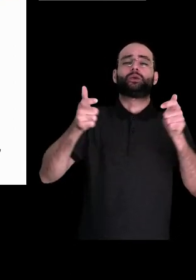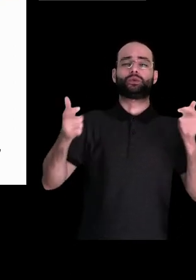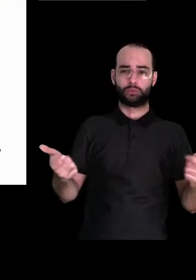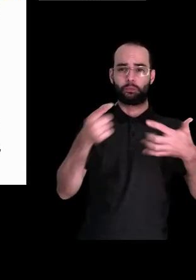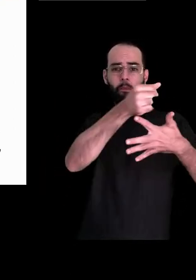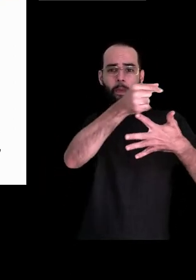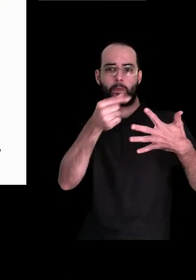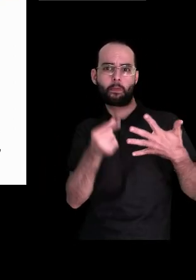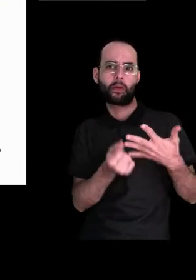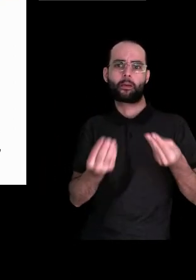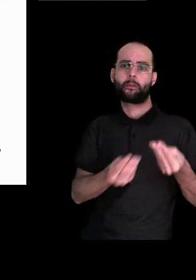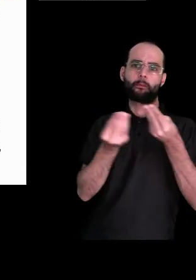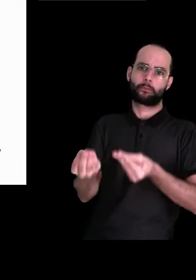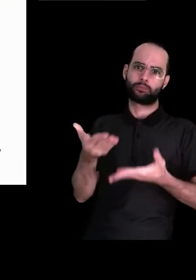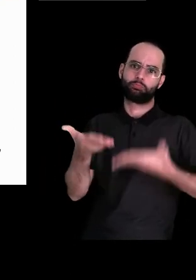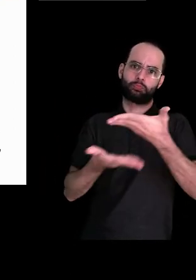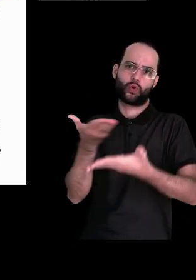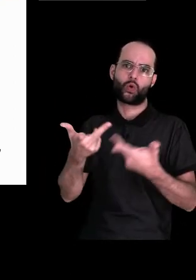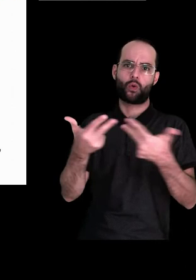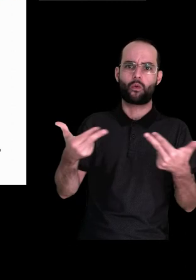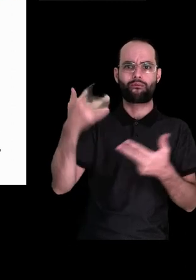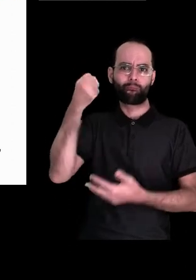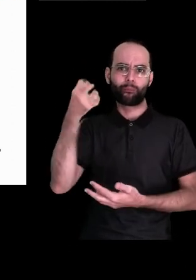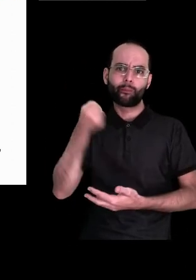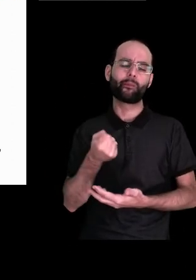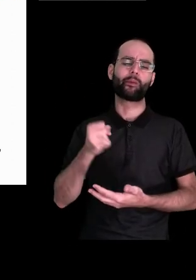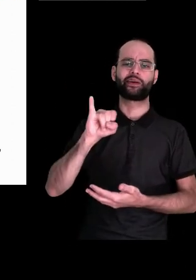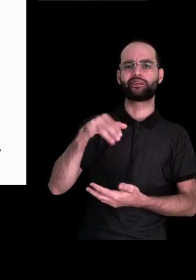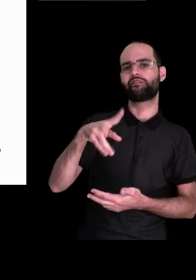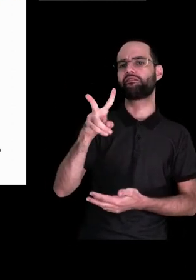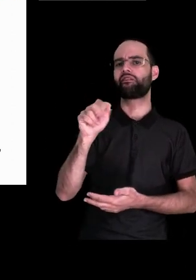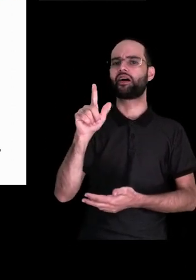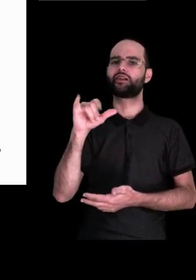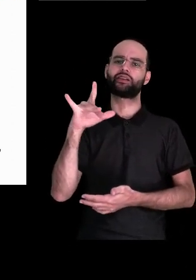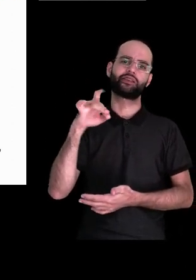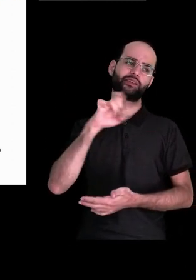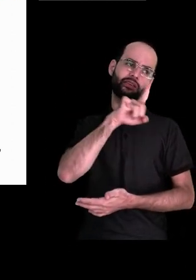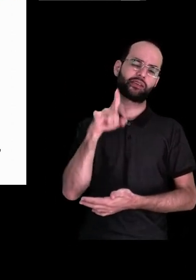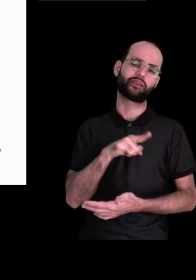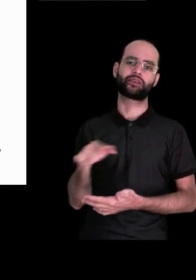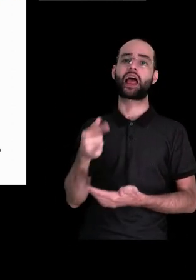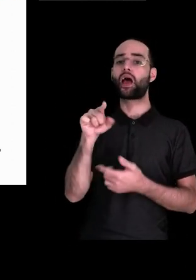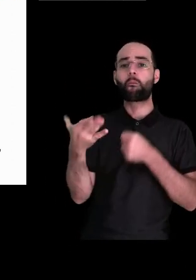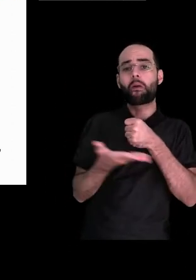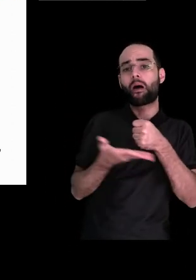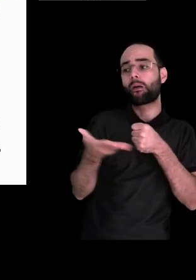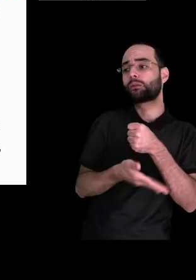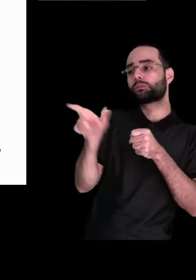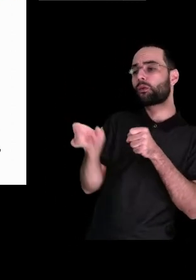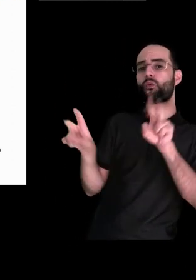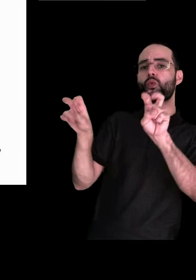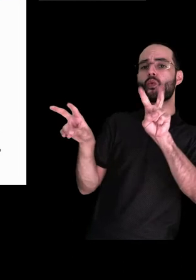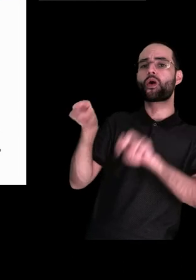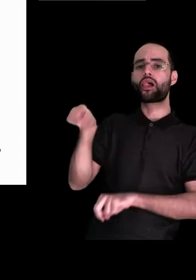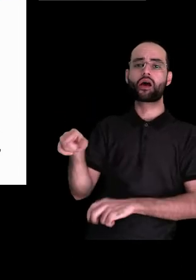y o discapacidad están condicionados a lo básico de estar rotulados como incapaces de trabajar o un umbral de ingresos. A la